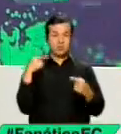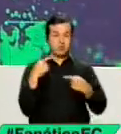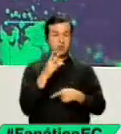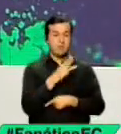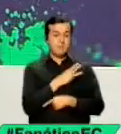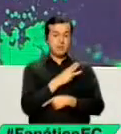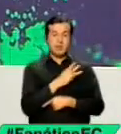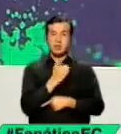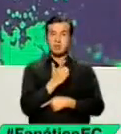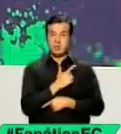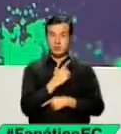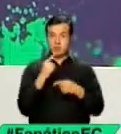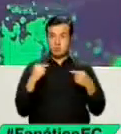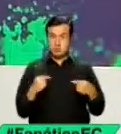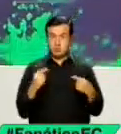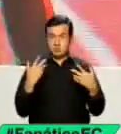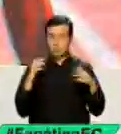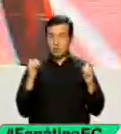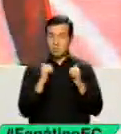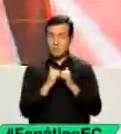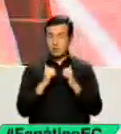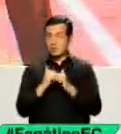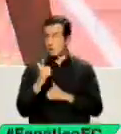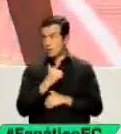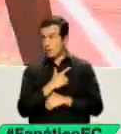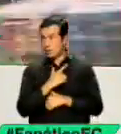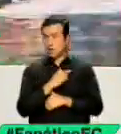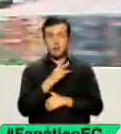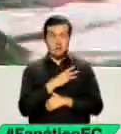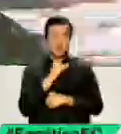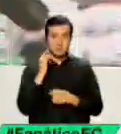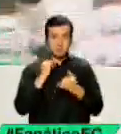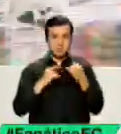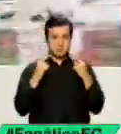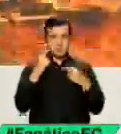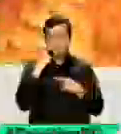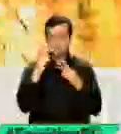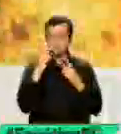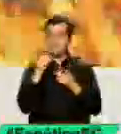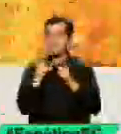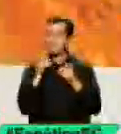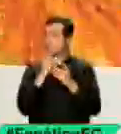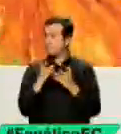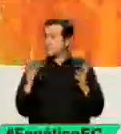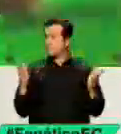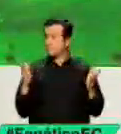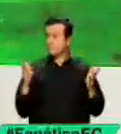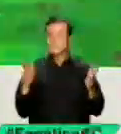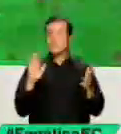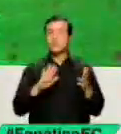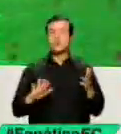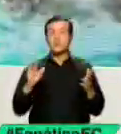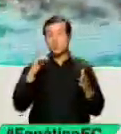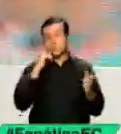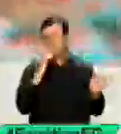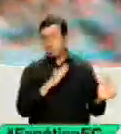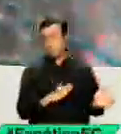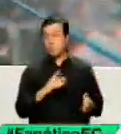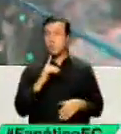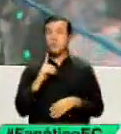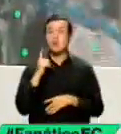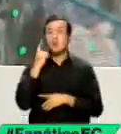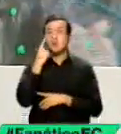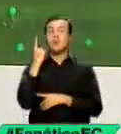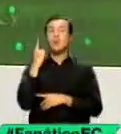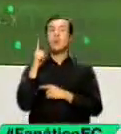Técnico Universitario y el empate de Liga Deportiva Universitaria de Quito. Vamos a escuchar primero la palabra de los protagonistas azules que se preparan para el choque de ida que se